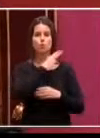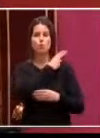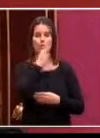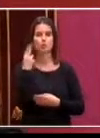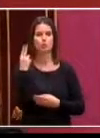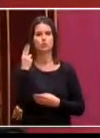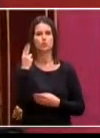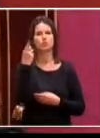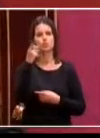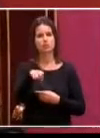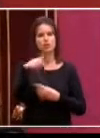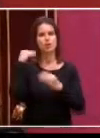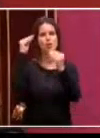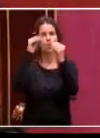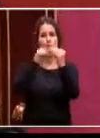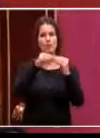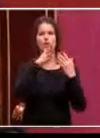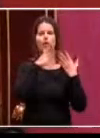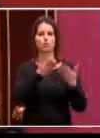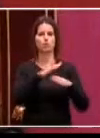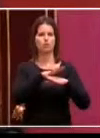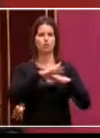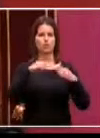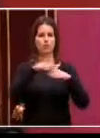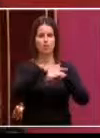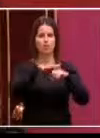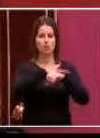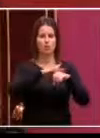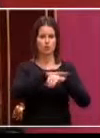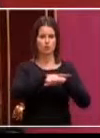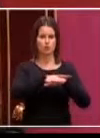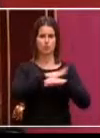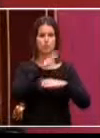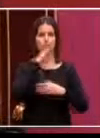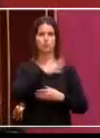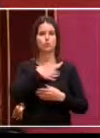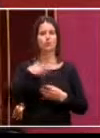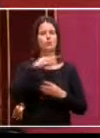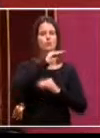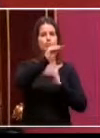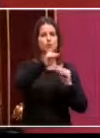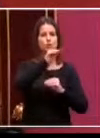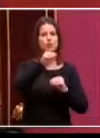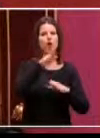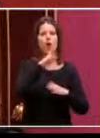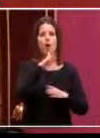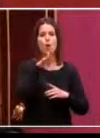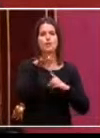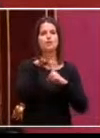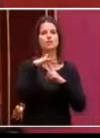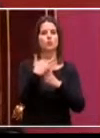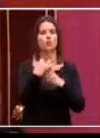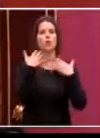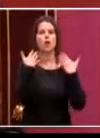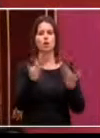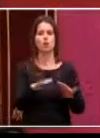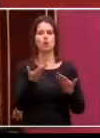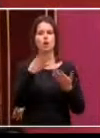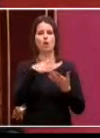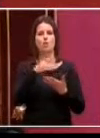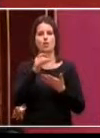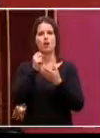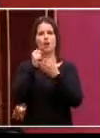consta es compartido también por el actual equipo de gobierno. Y por eso queríamos preguntar en qué situación se encuentra actualmente la